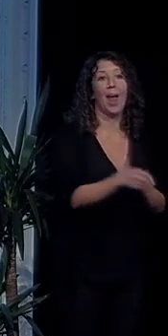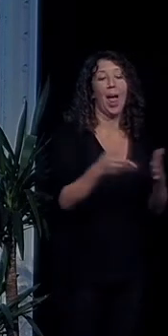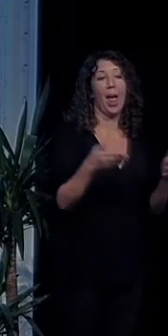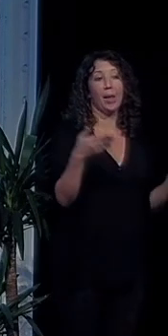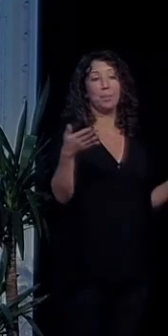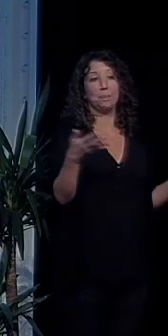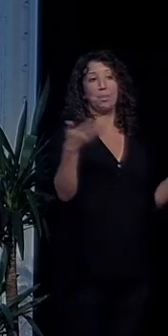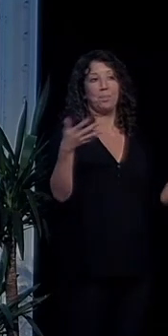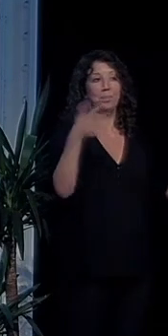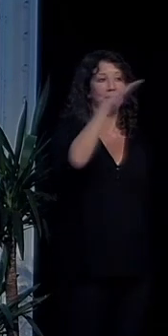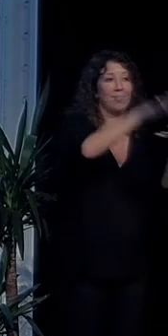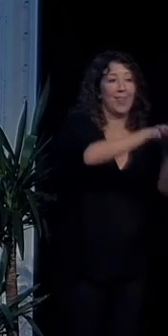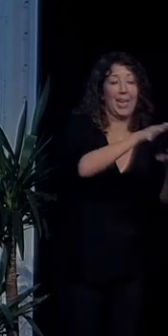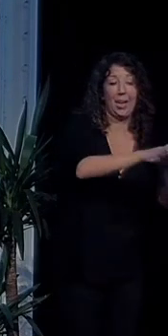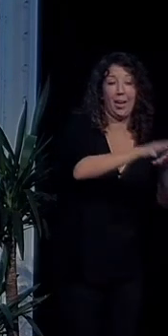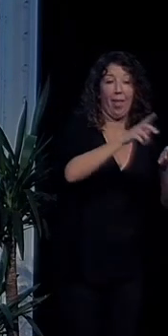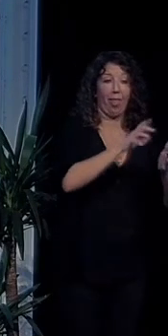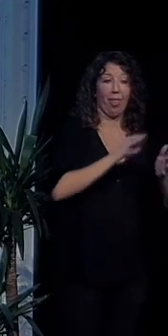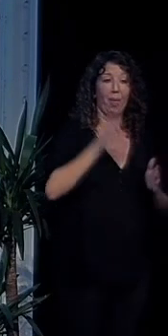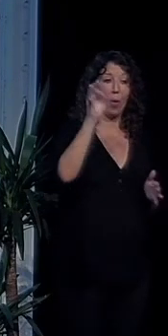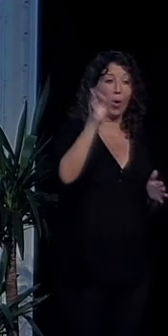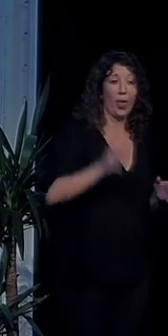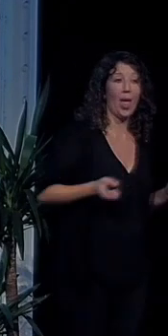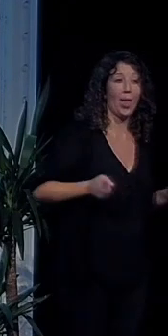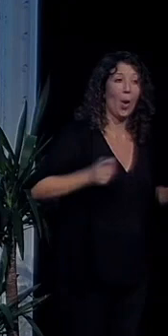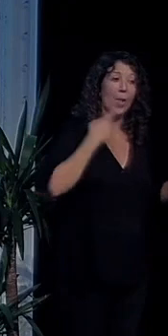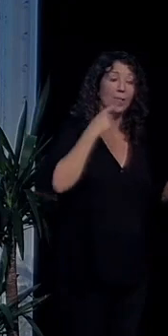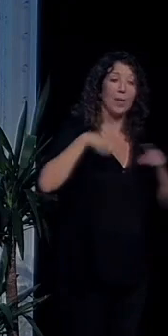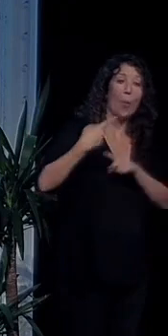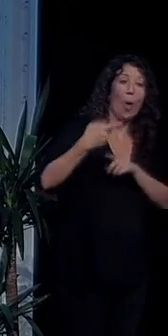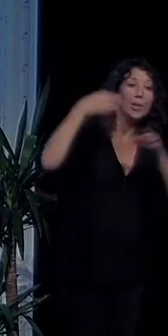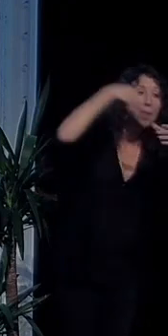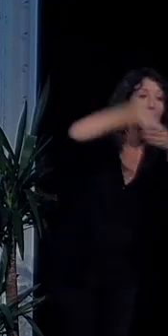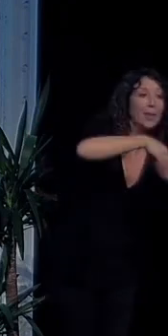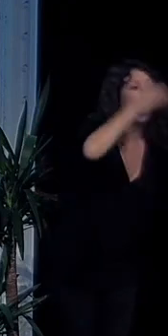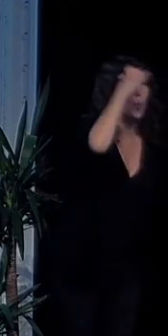la tranquilidad de que vayas a estar súper bien, porque ahí luego te espera el padre o el marido